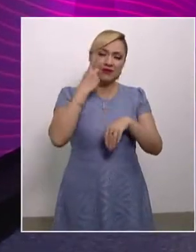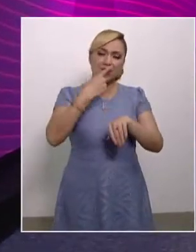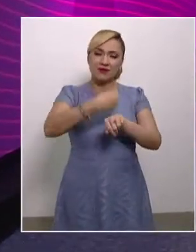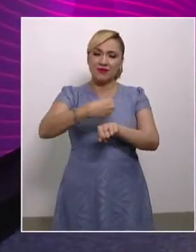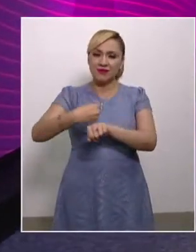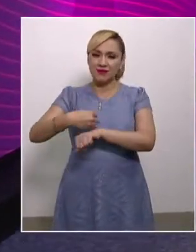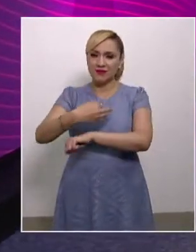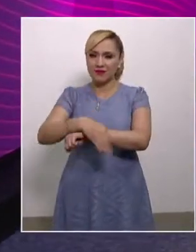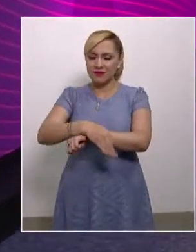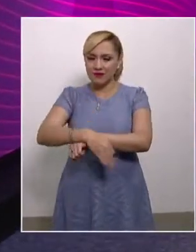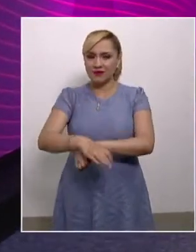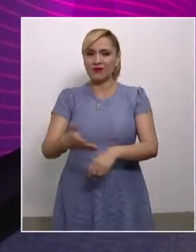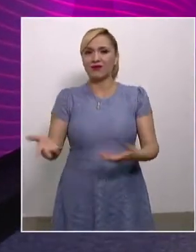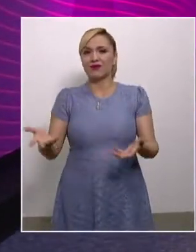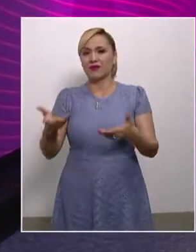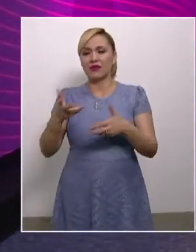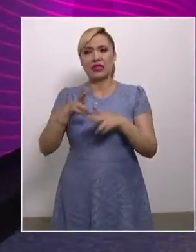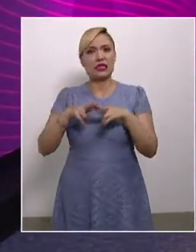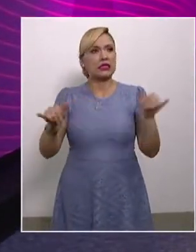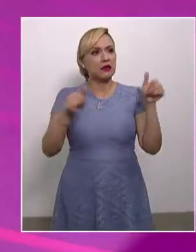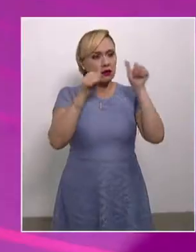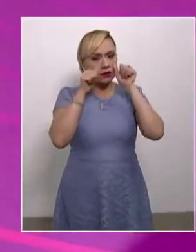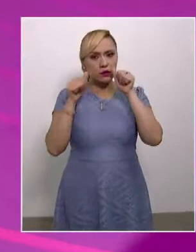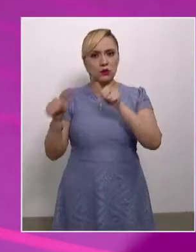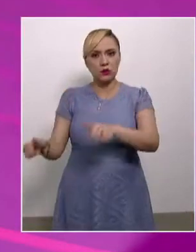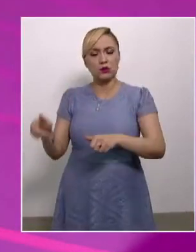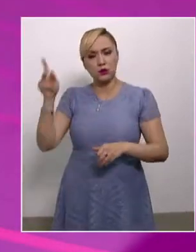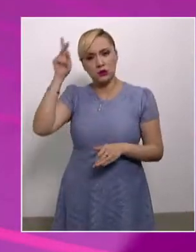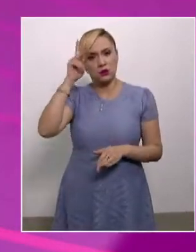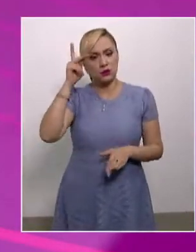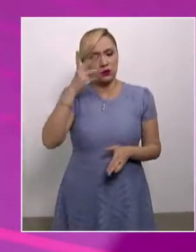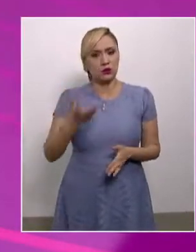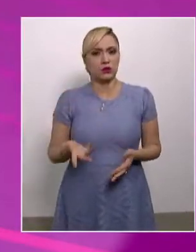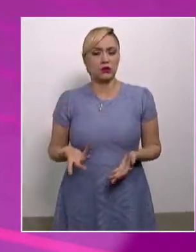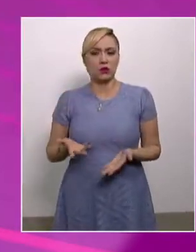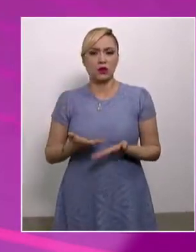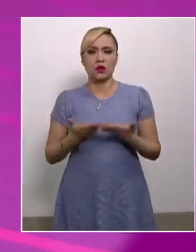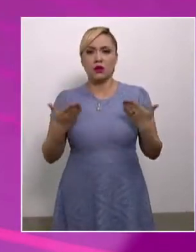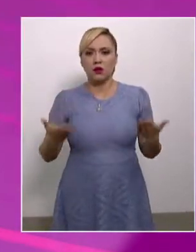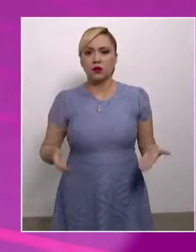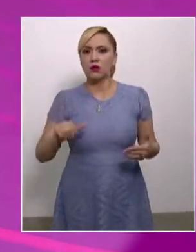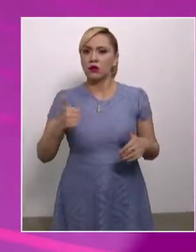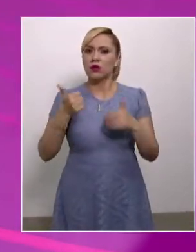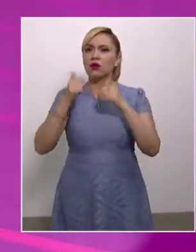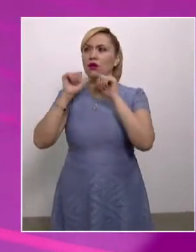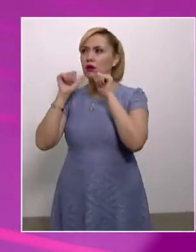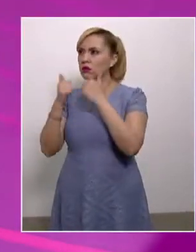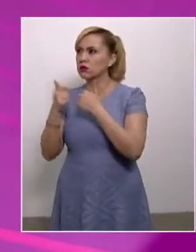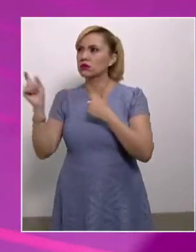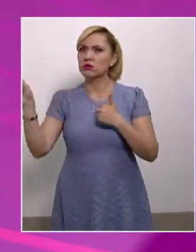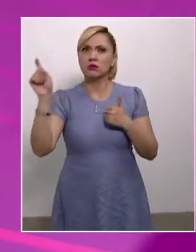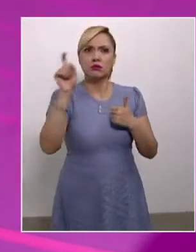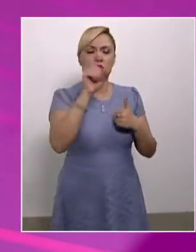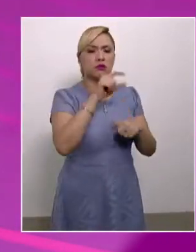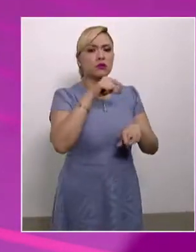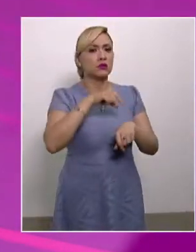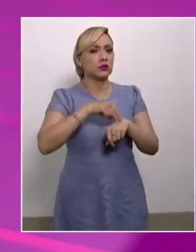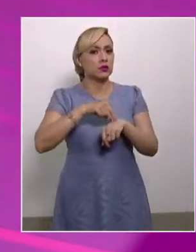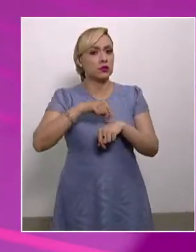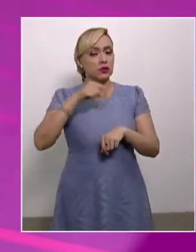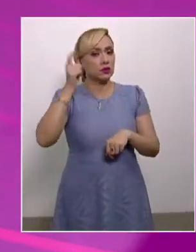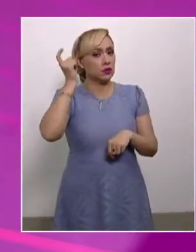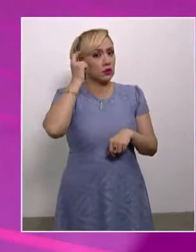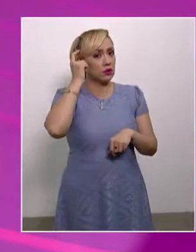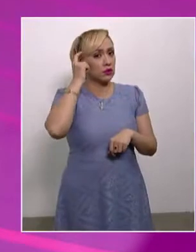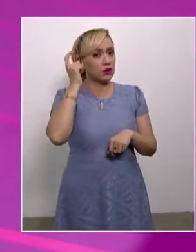migrante. Ahora vemos con mucho beneplácito, no solo por el esfuerzo de Médicos Sin Fronteras, sino de otras tantas organizaciones, que el tema de salud mental está